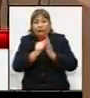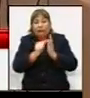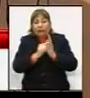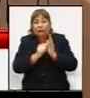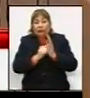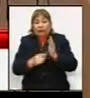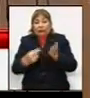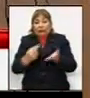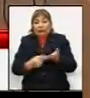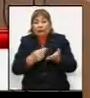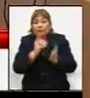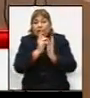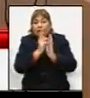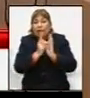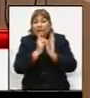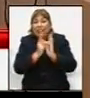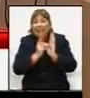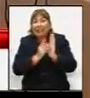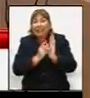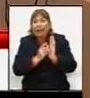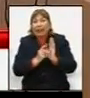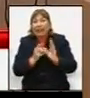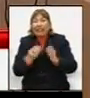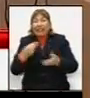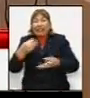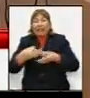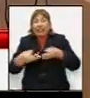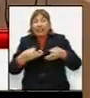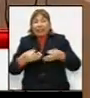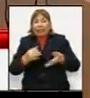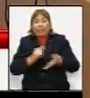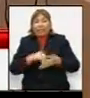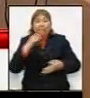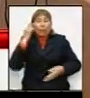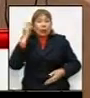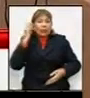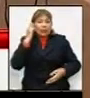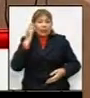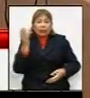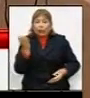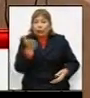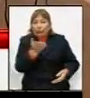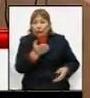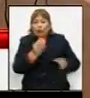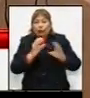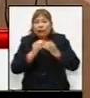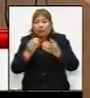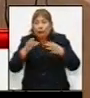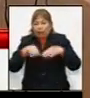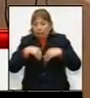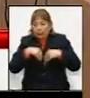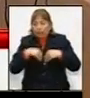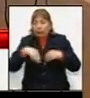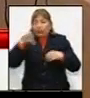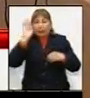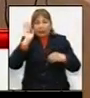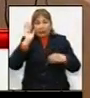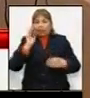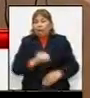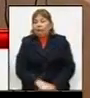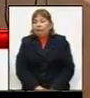incluir el dictamen de financiamiento de organizaciones políticas. Los señores congresistas que estén a favor, sírvanse levantar la